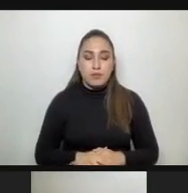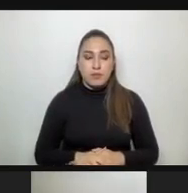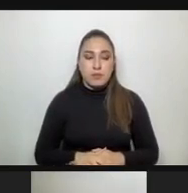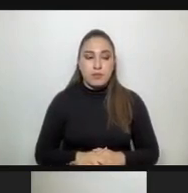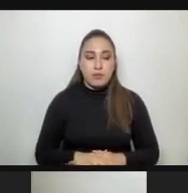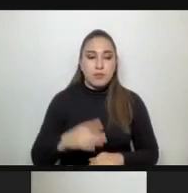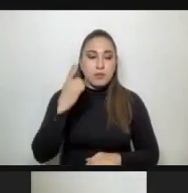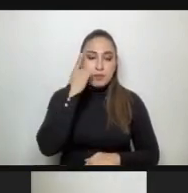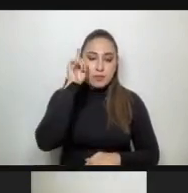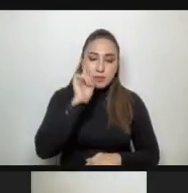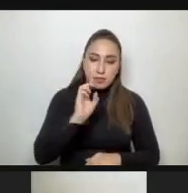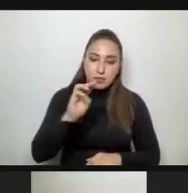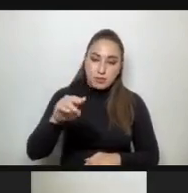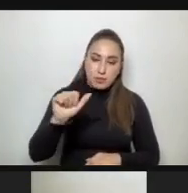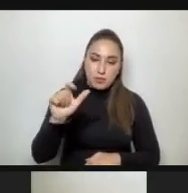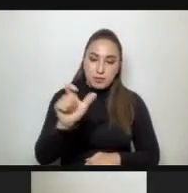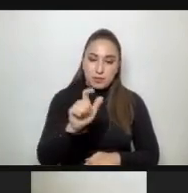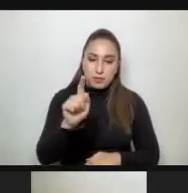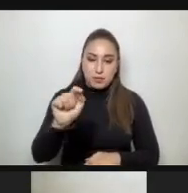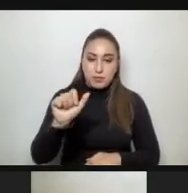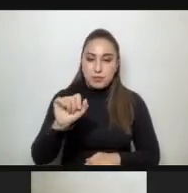Diputada Maxa Iraíz González Carrillo.